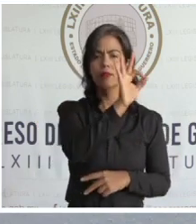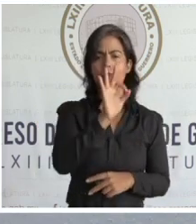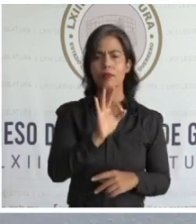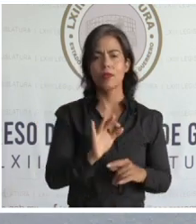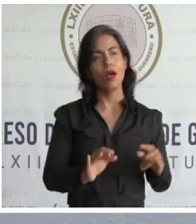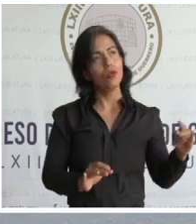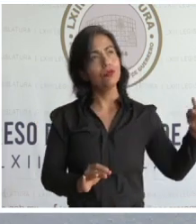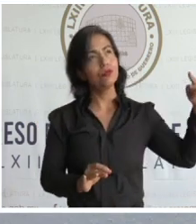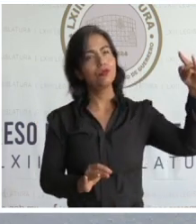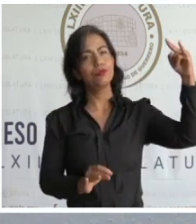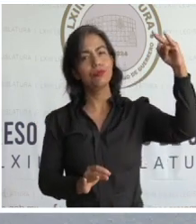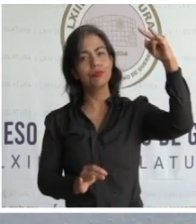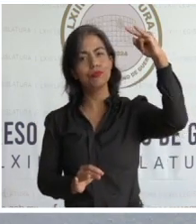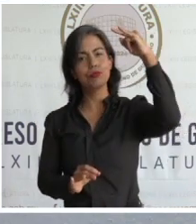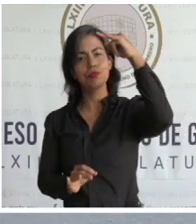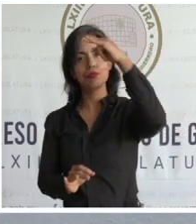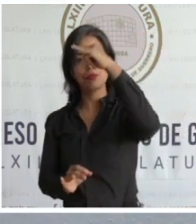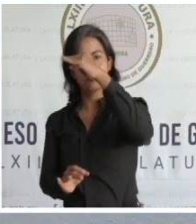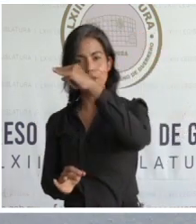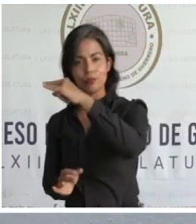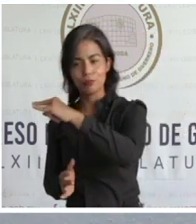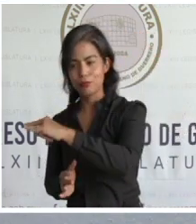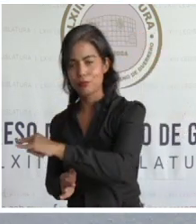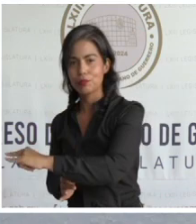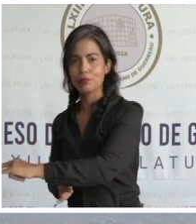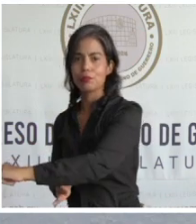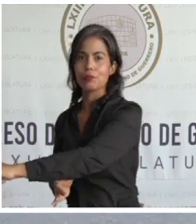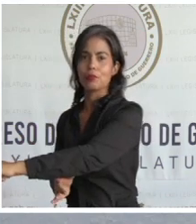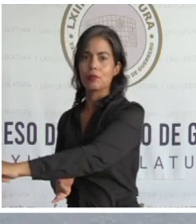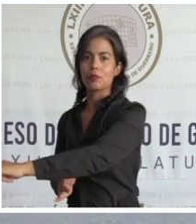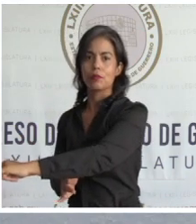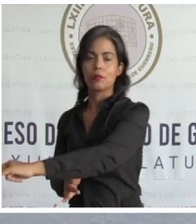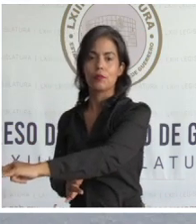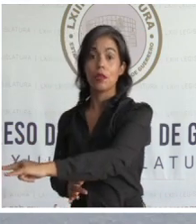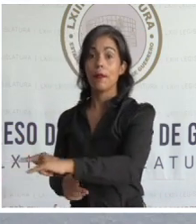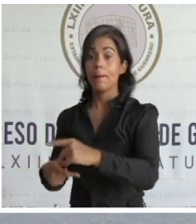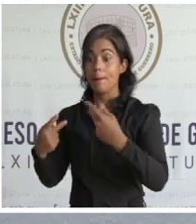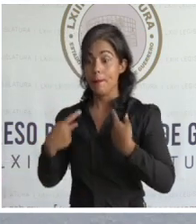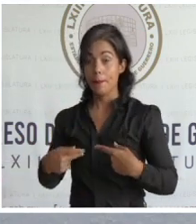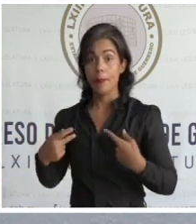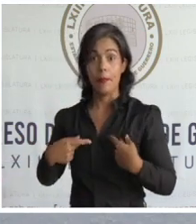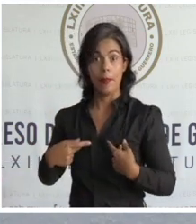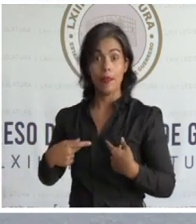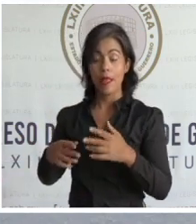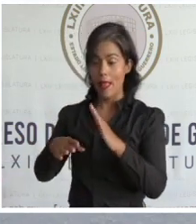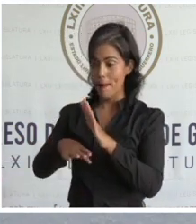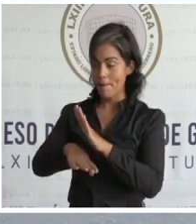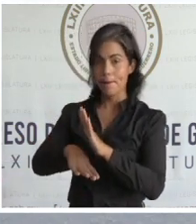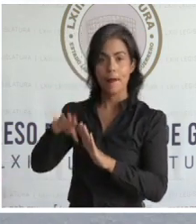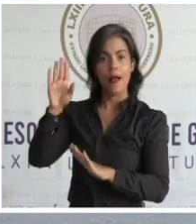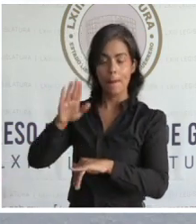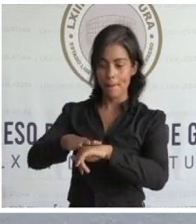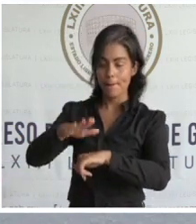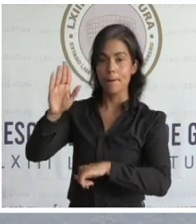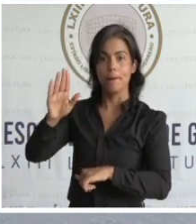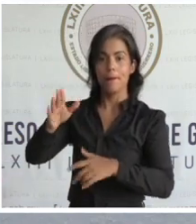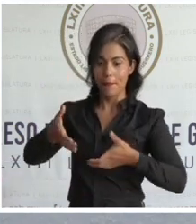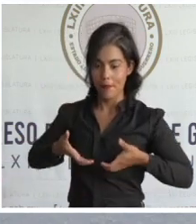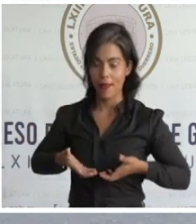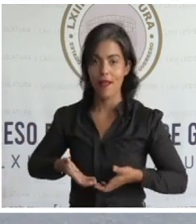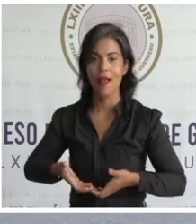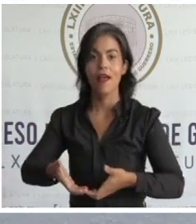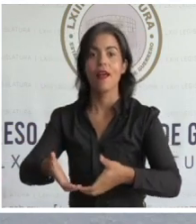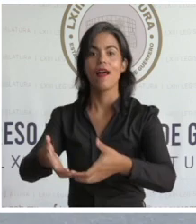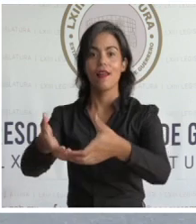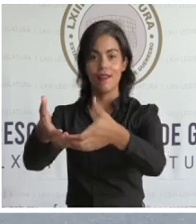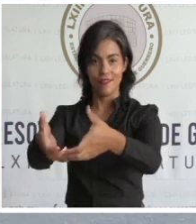cual la inmensa mayoría lo realiza a través de la vía terrestre, principalmente utilizando la autopista federal